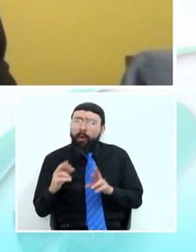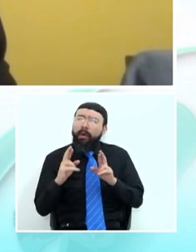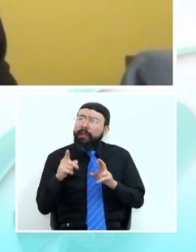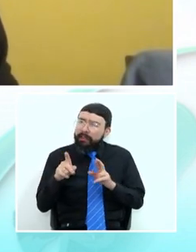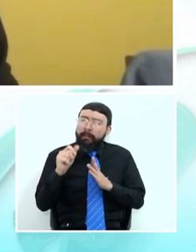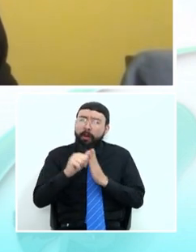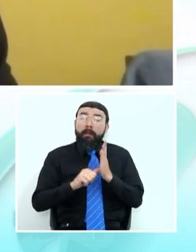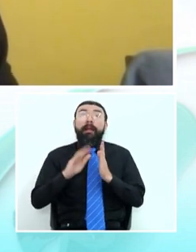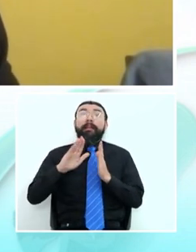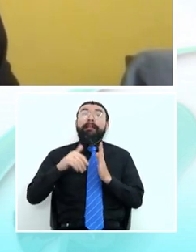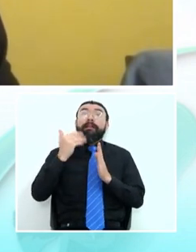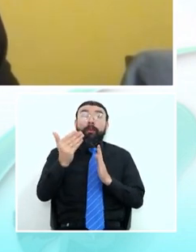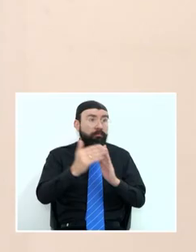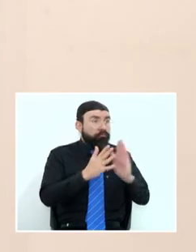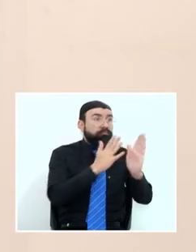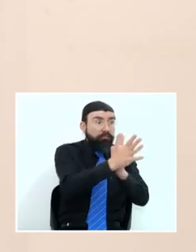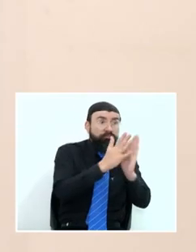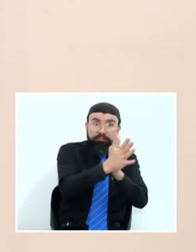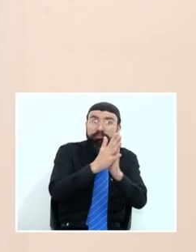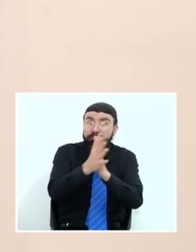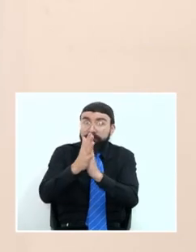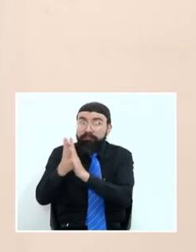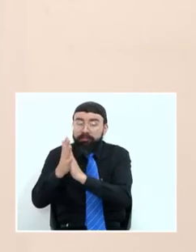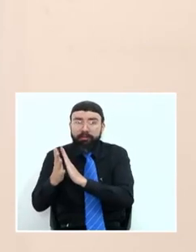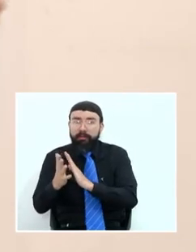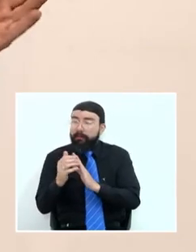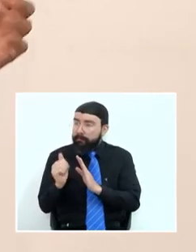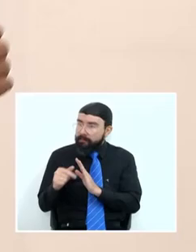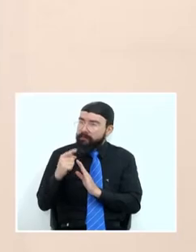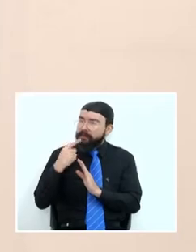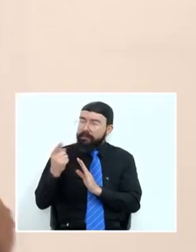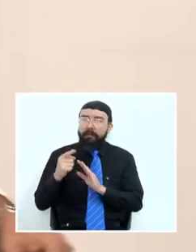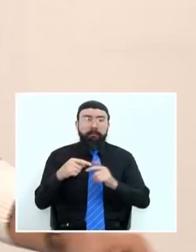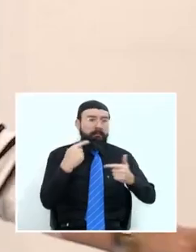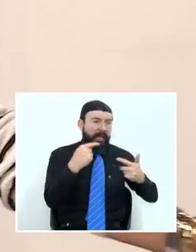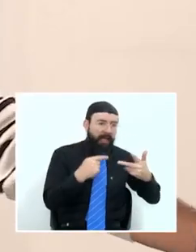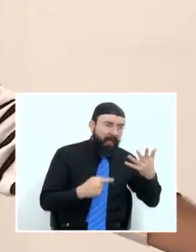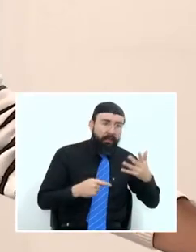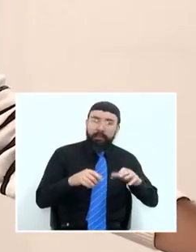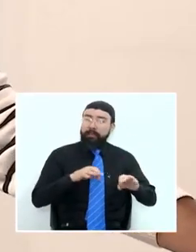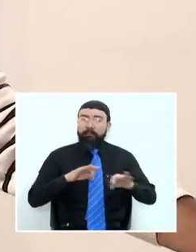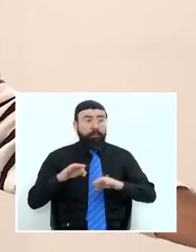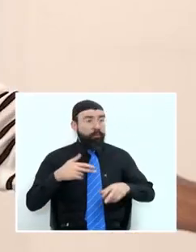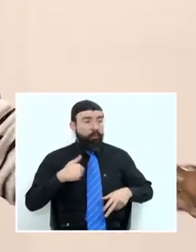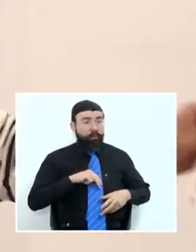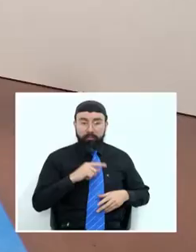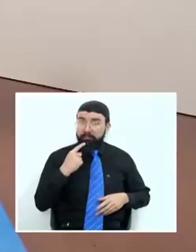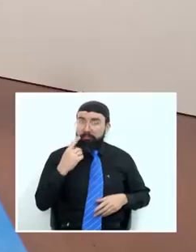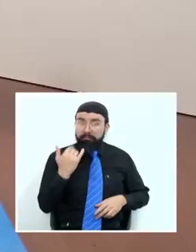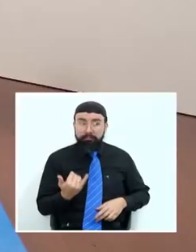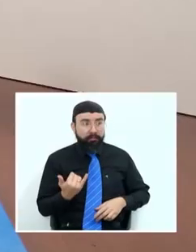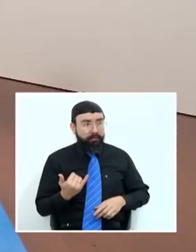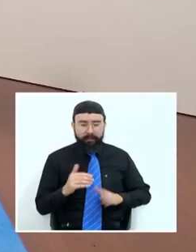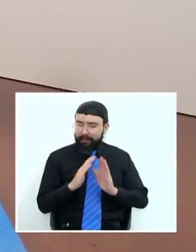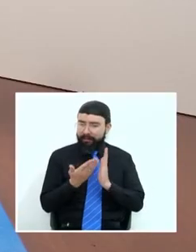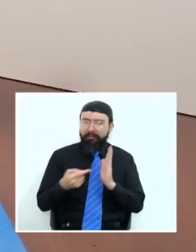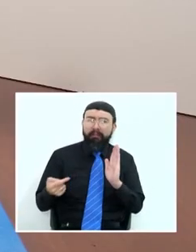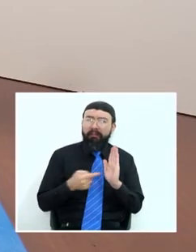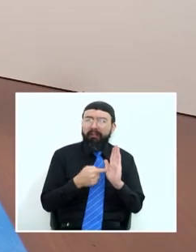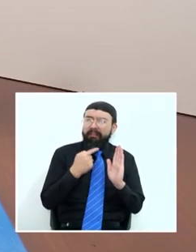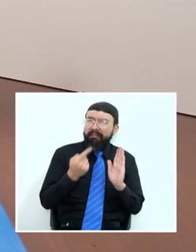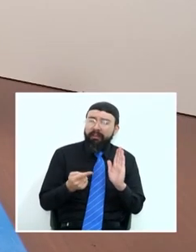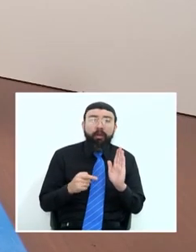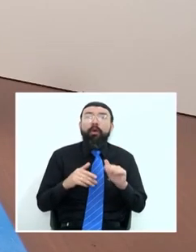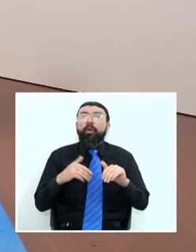puedan replicar muchísimas veces porque él nos está haciendo un recorrido por lo que nosotros decimos en uno de nuestros libros, que es